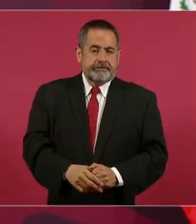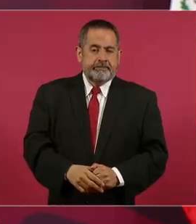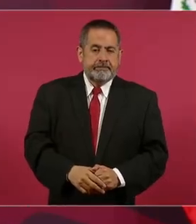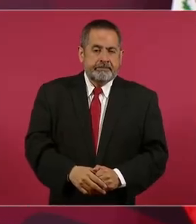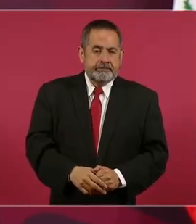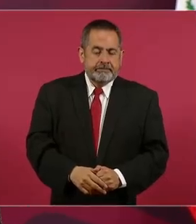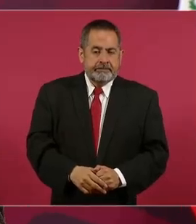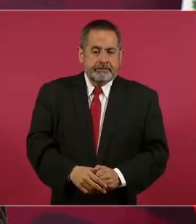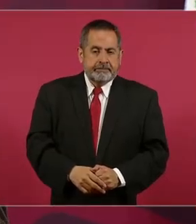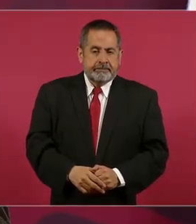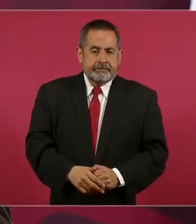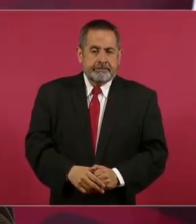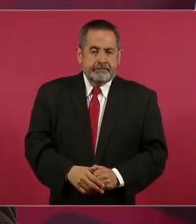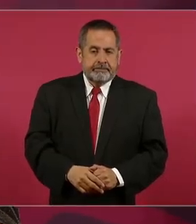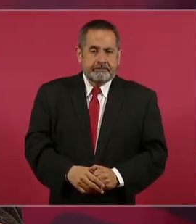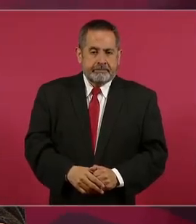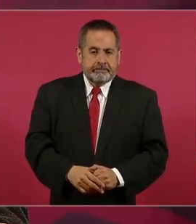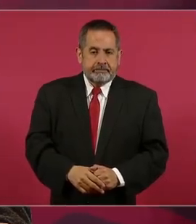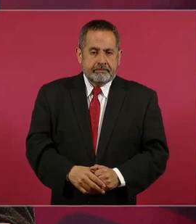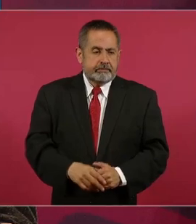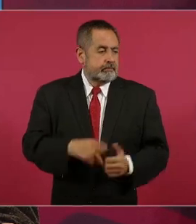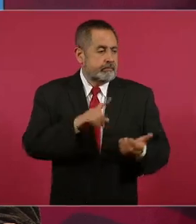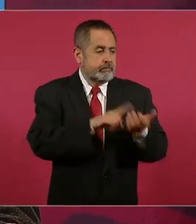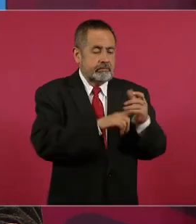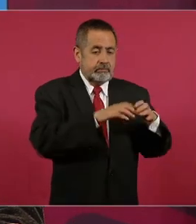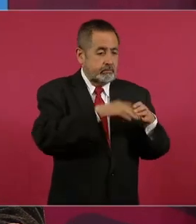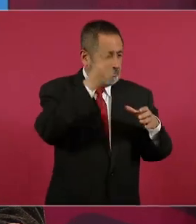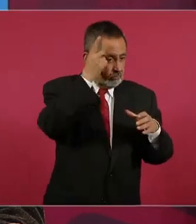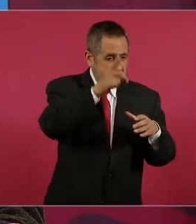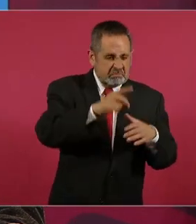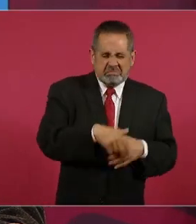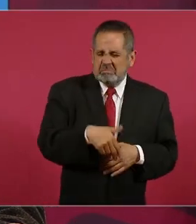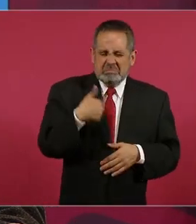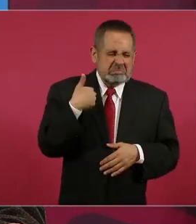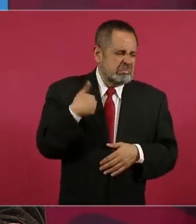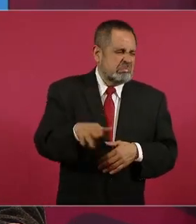pues no les importan los trabajadores.